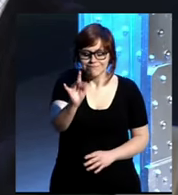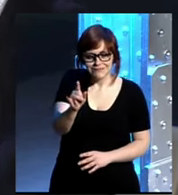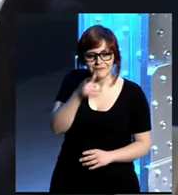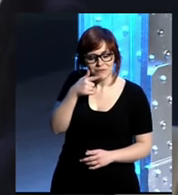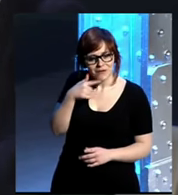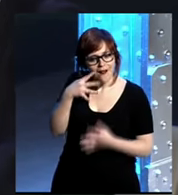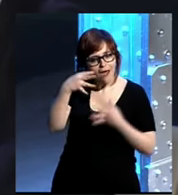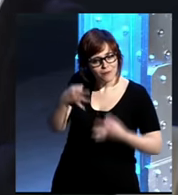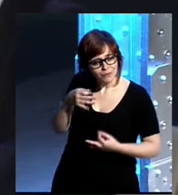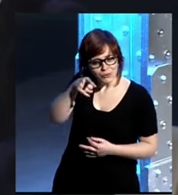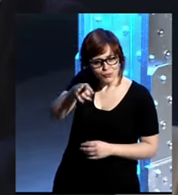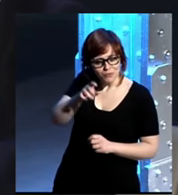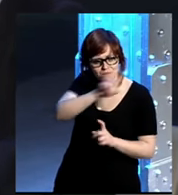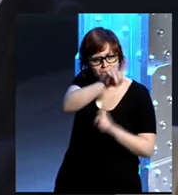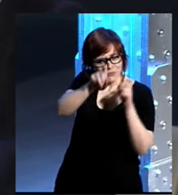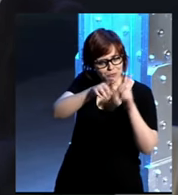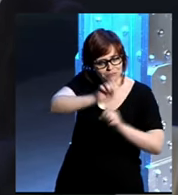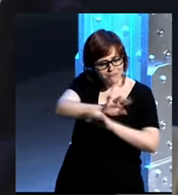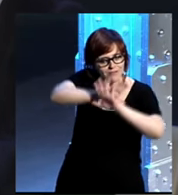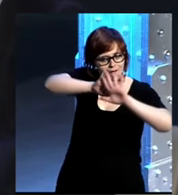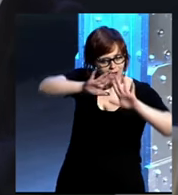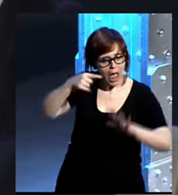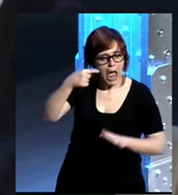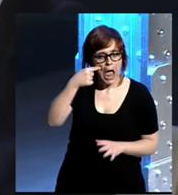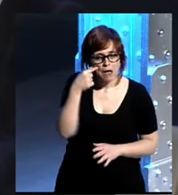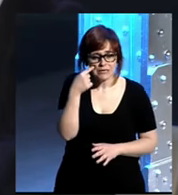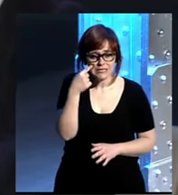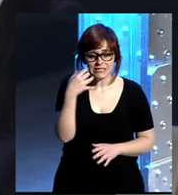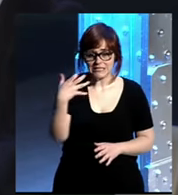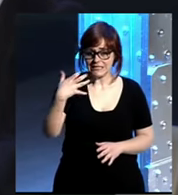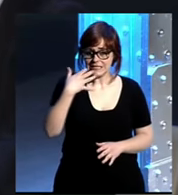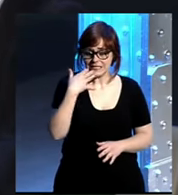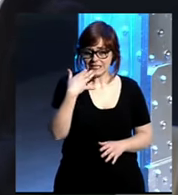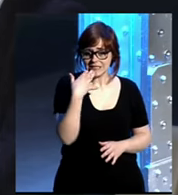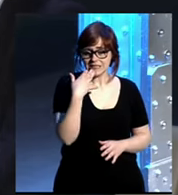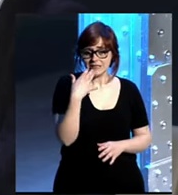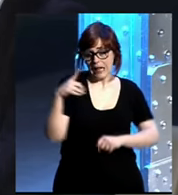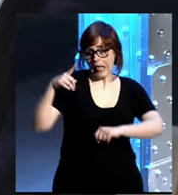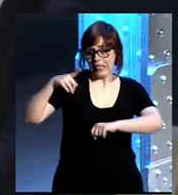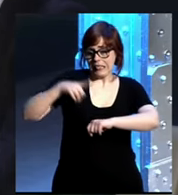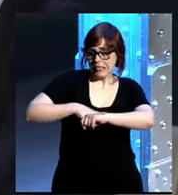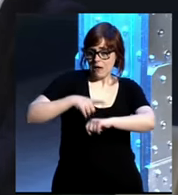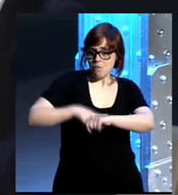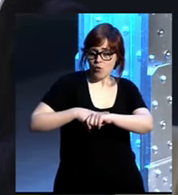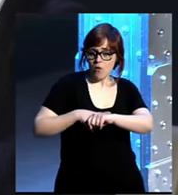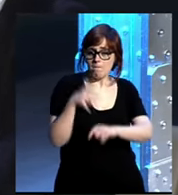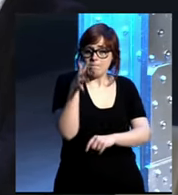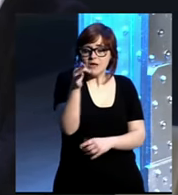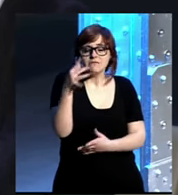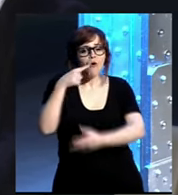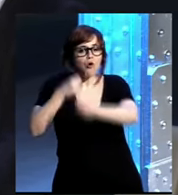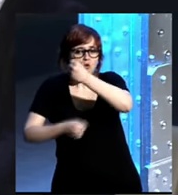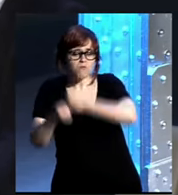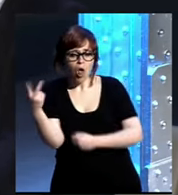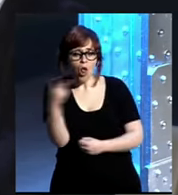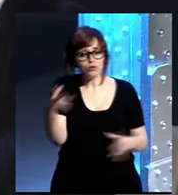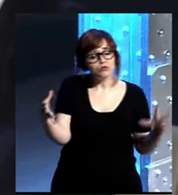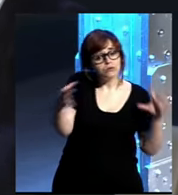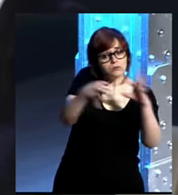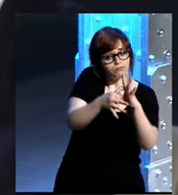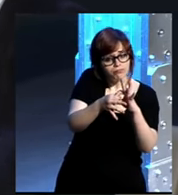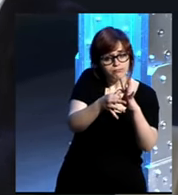la pregunta. Me explico. Si no es sostenible en el tiempo económicamente, no será. No será. Y yo creo que aquí